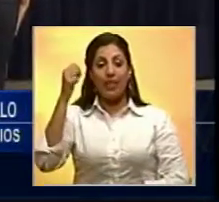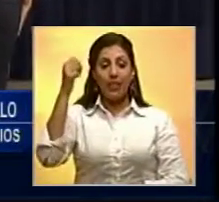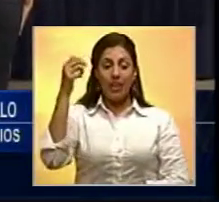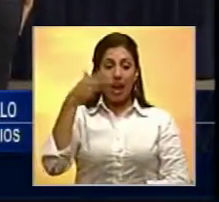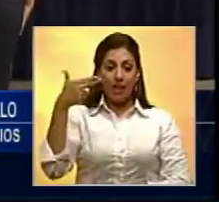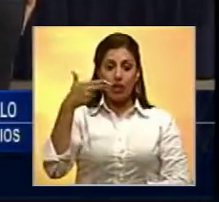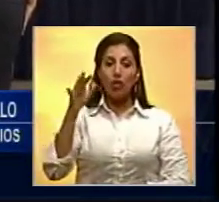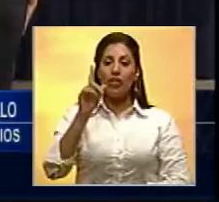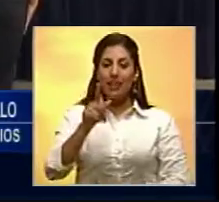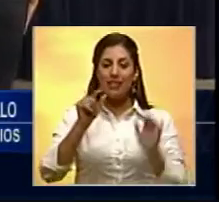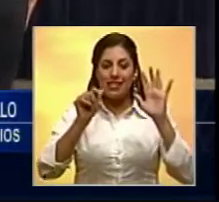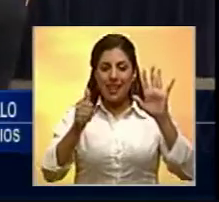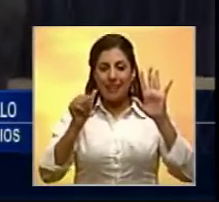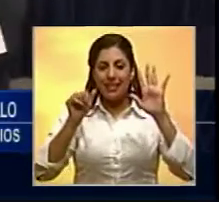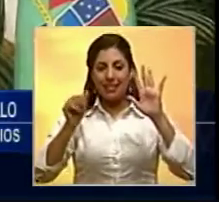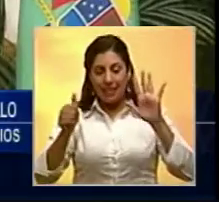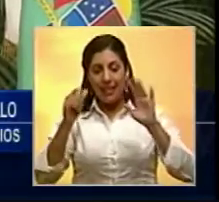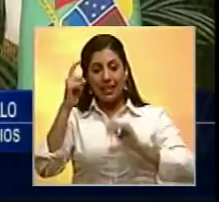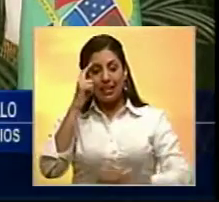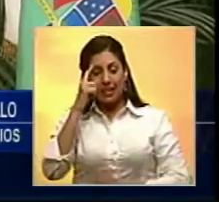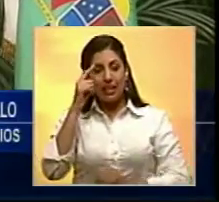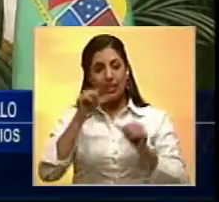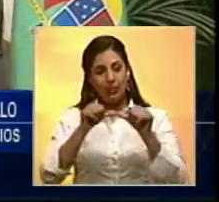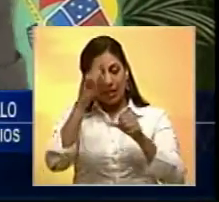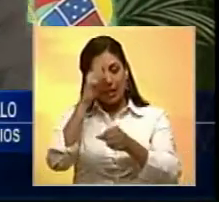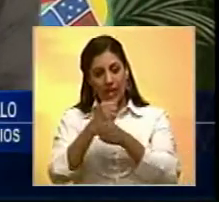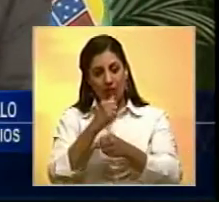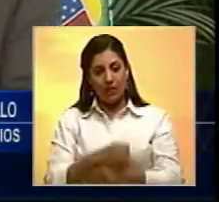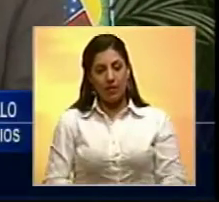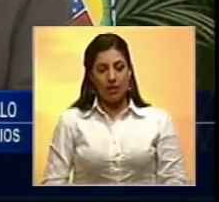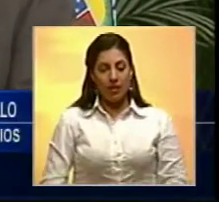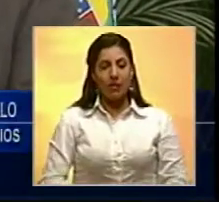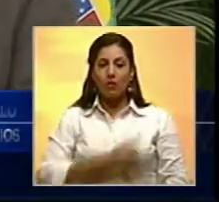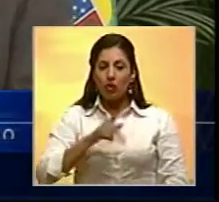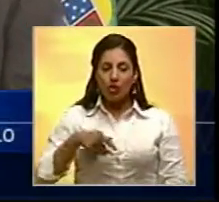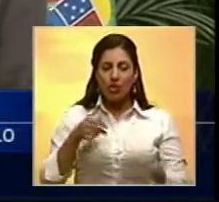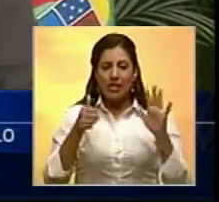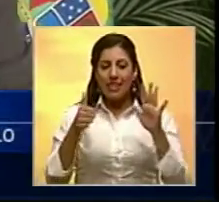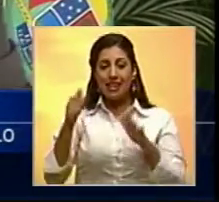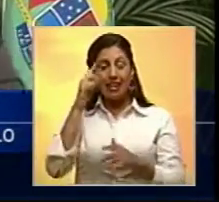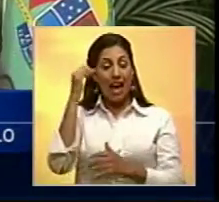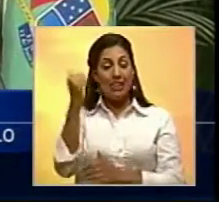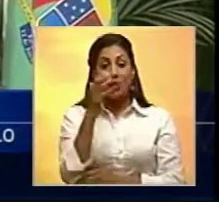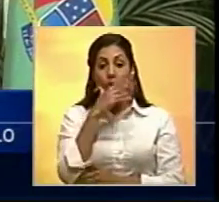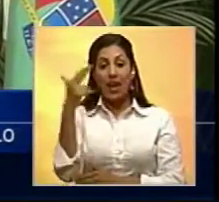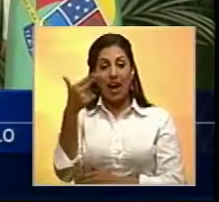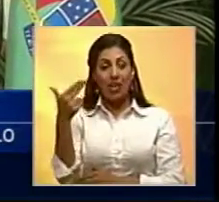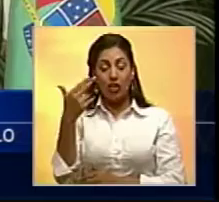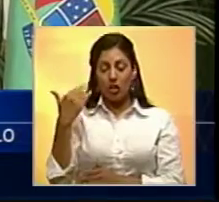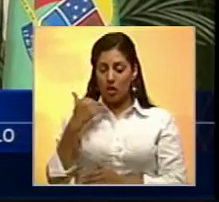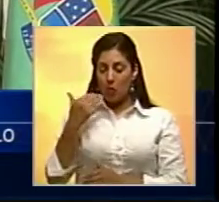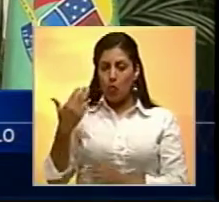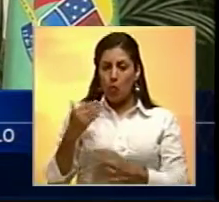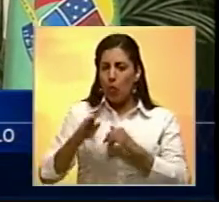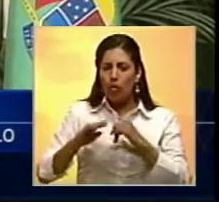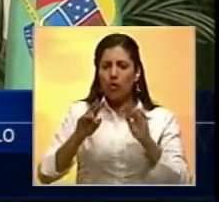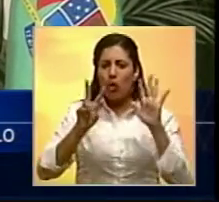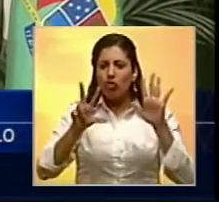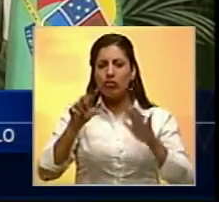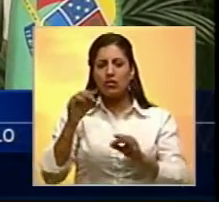llevan 66 días consecutivos sin registrar homicidios. Que no ha habido homicidios en el Latillo, el último ocurrió el 8 de septiembre.